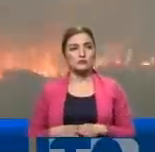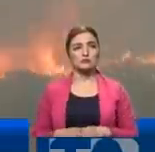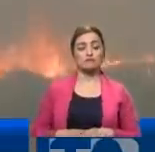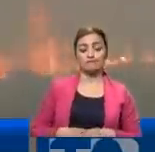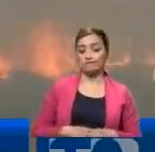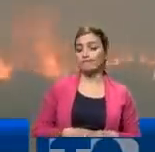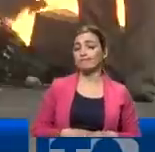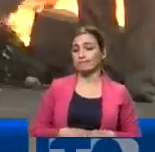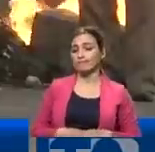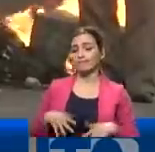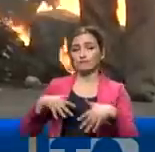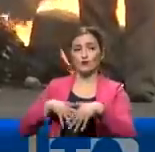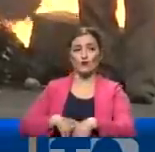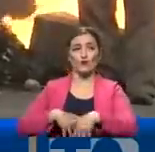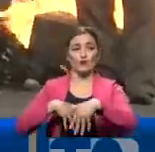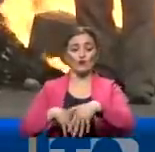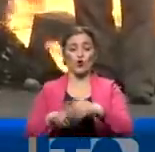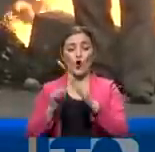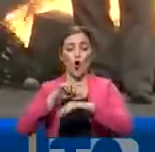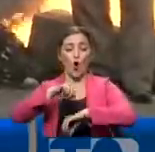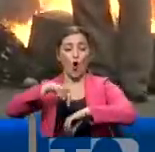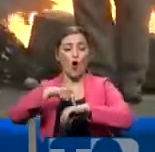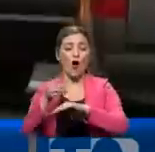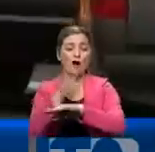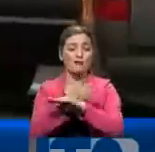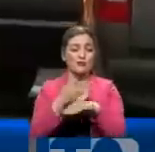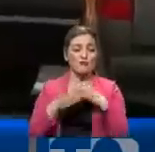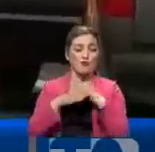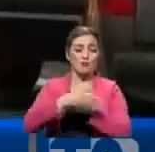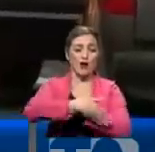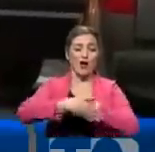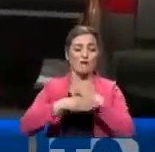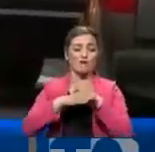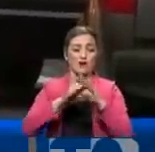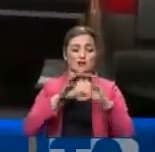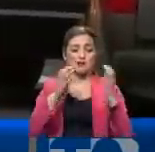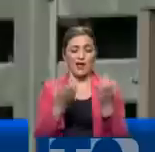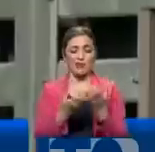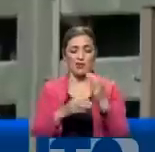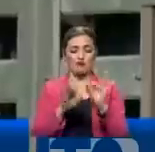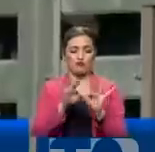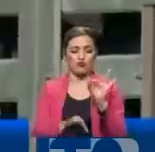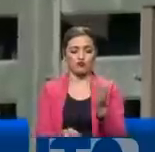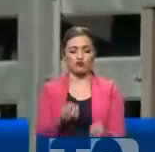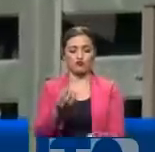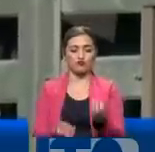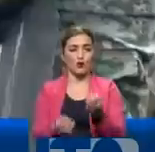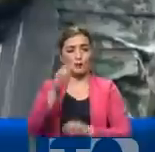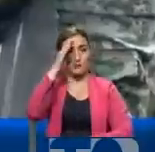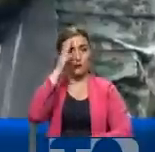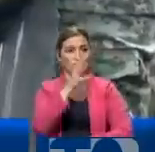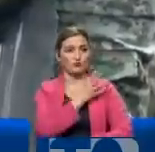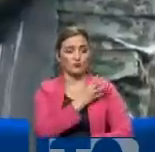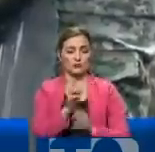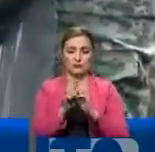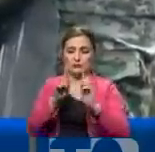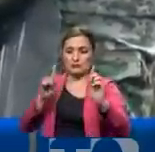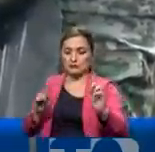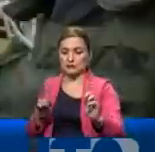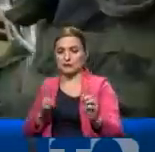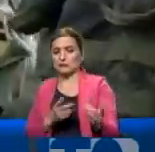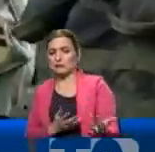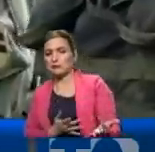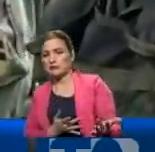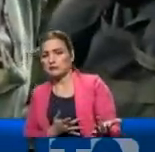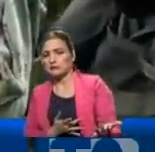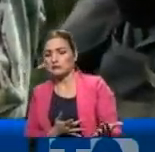el trayecto de una multitud que horas atrás bloqueaba las vías con un muro de llantas, mientras los militares a tan solo unos kilómetros